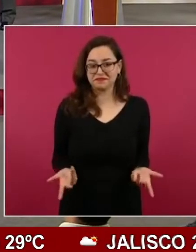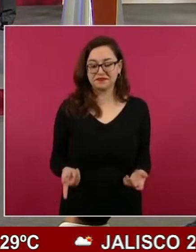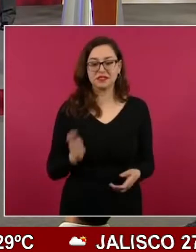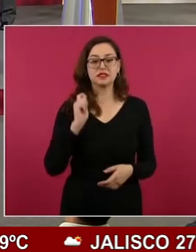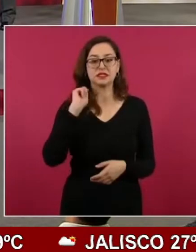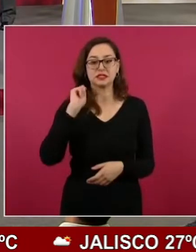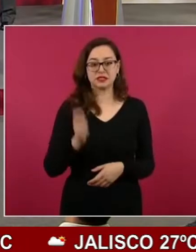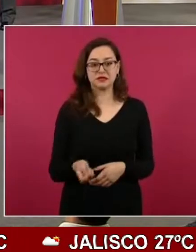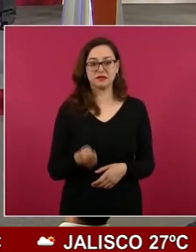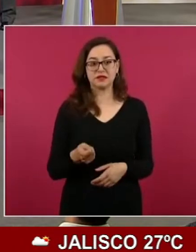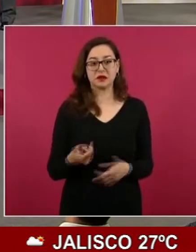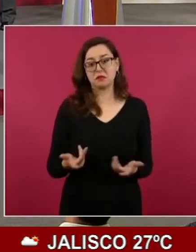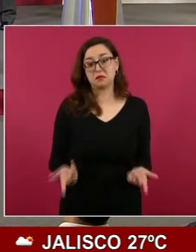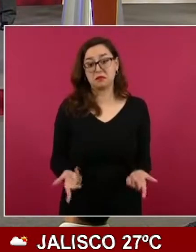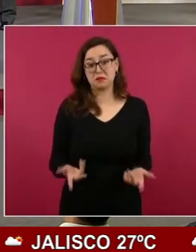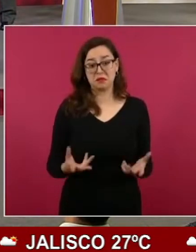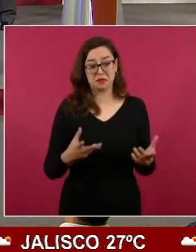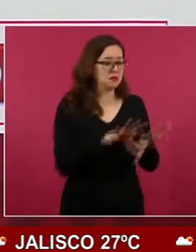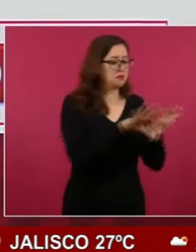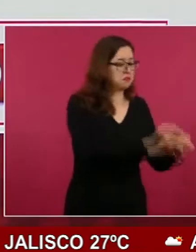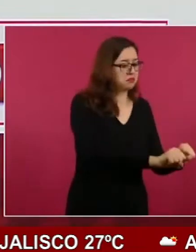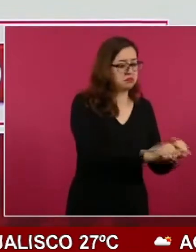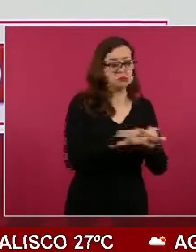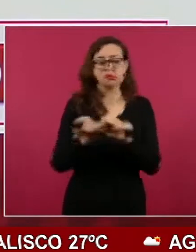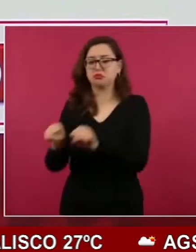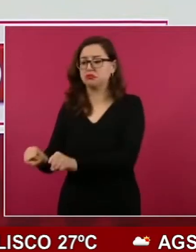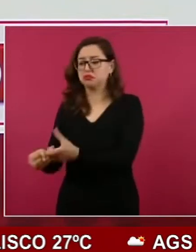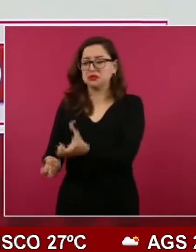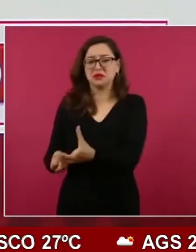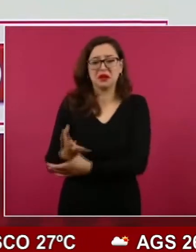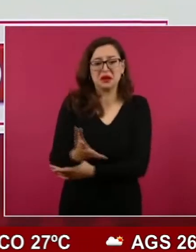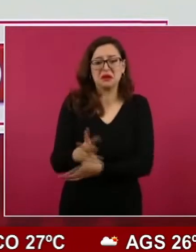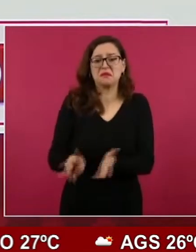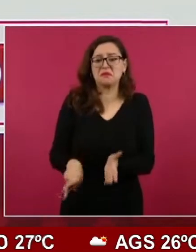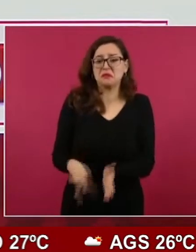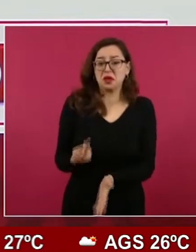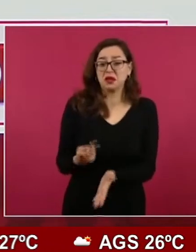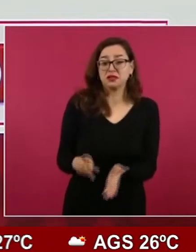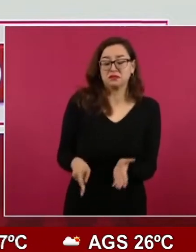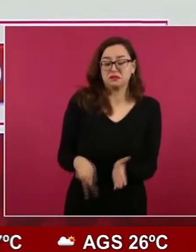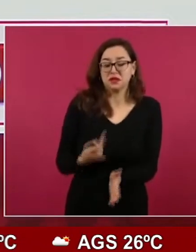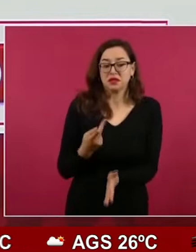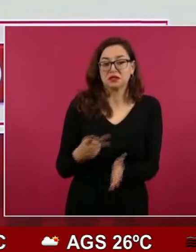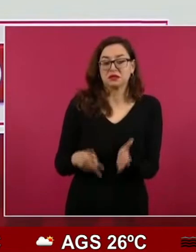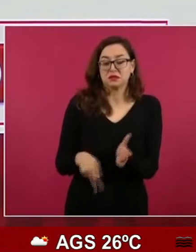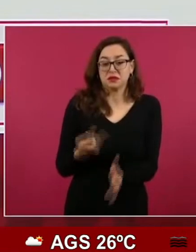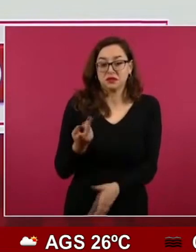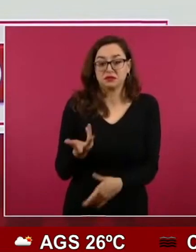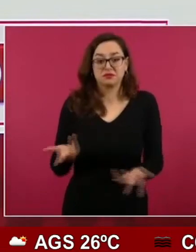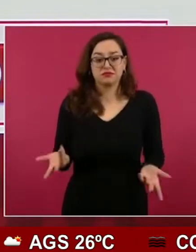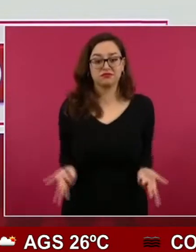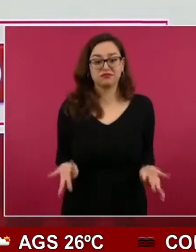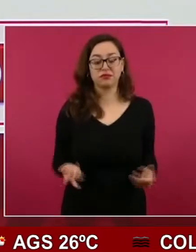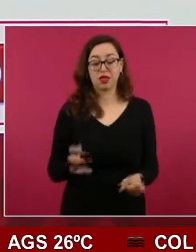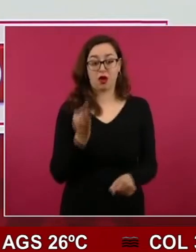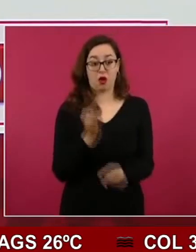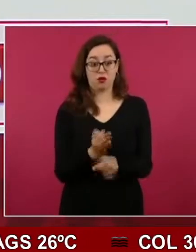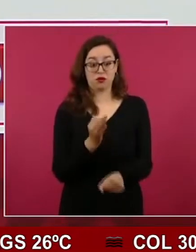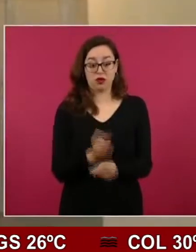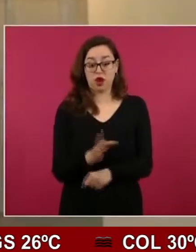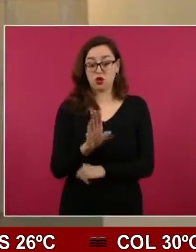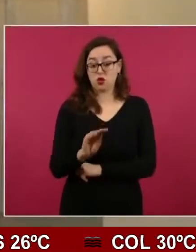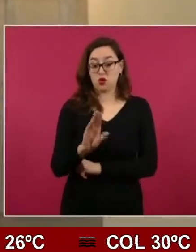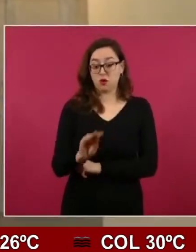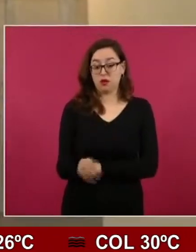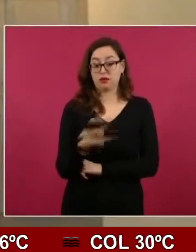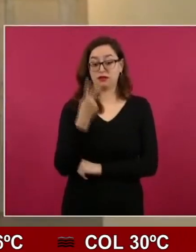impunidad. Mejía Verdeja sostuvo que la prisión preventiva oficiosa permite proteger a la víctima y a su familia de su